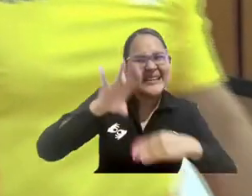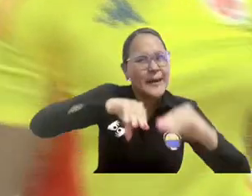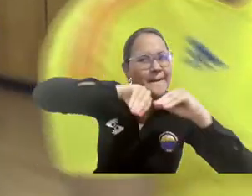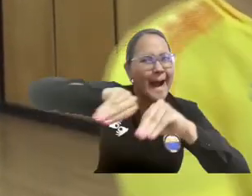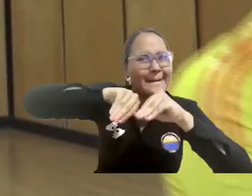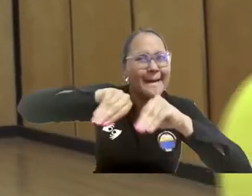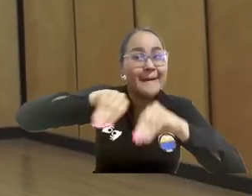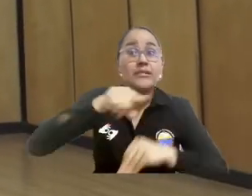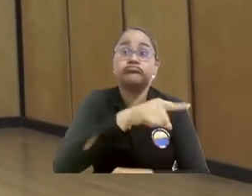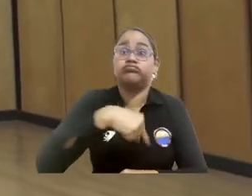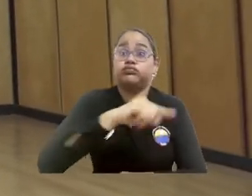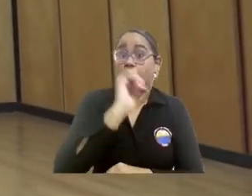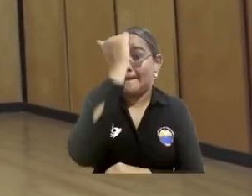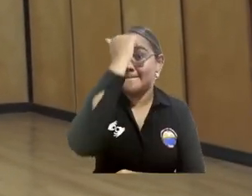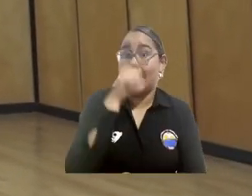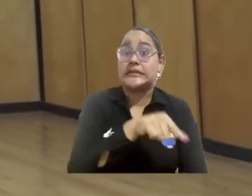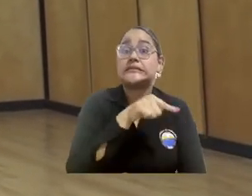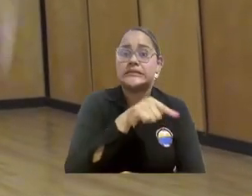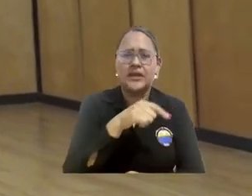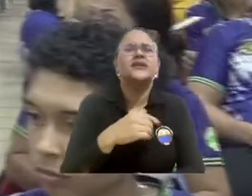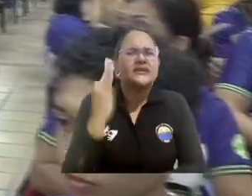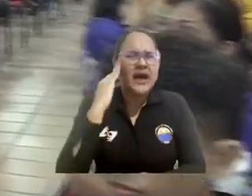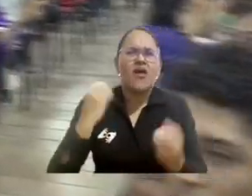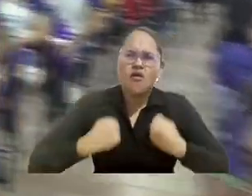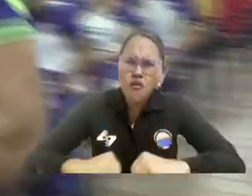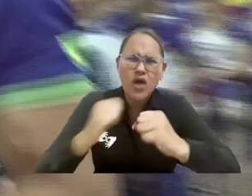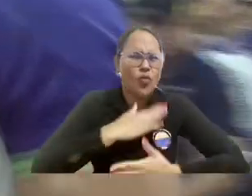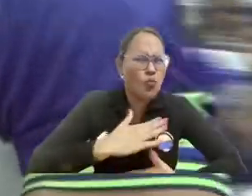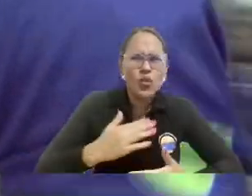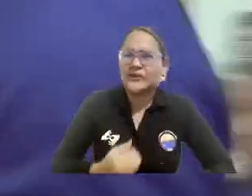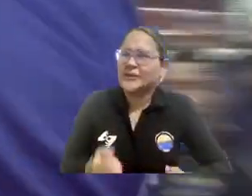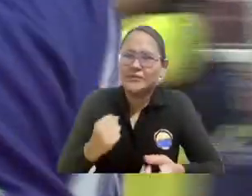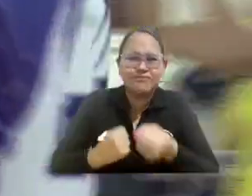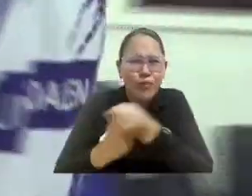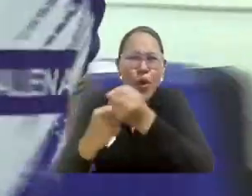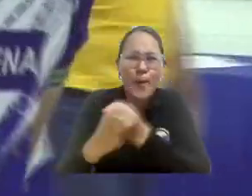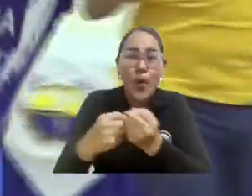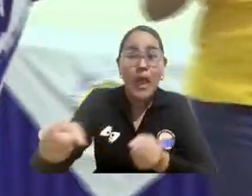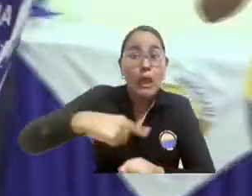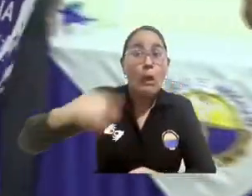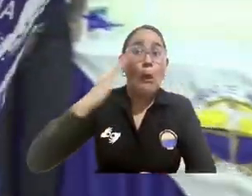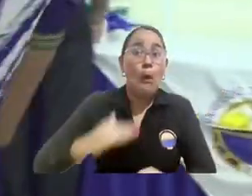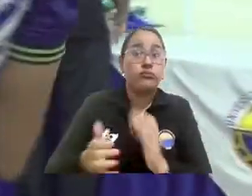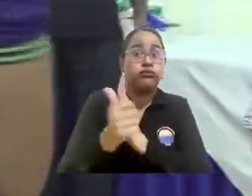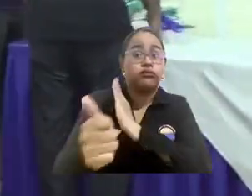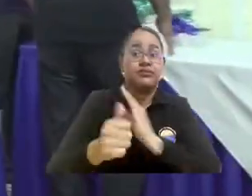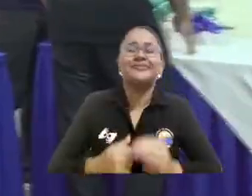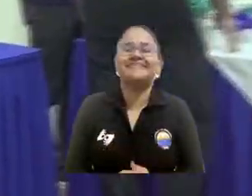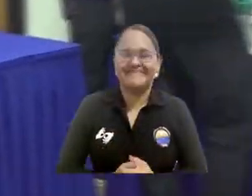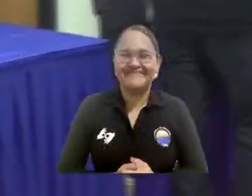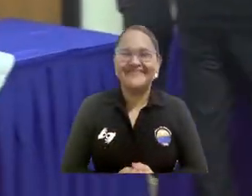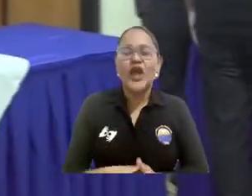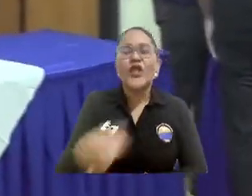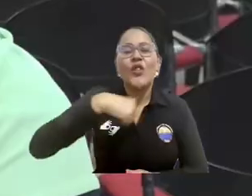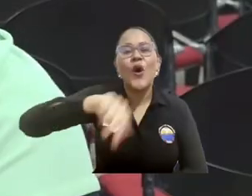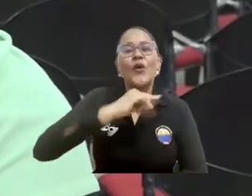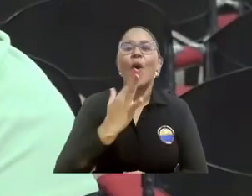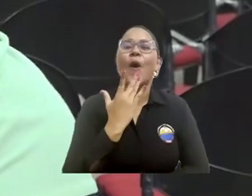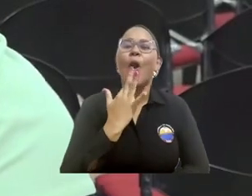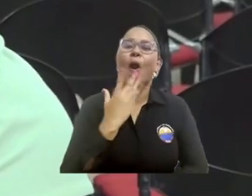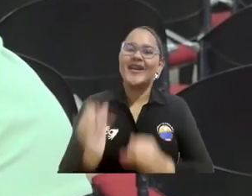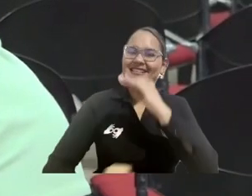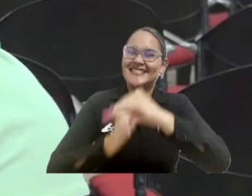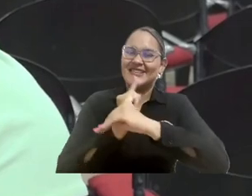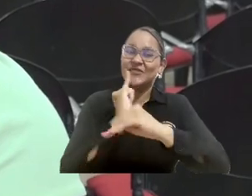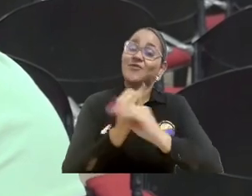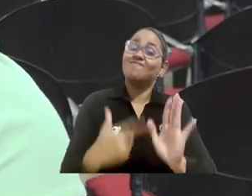clave en el desarrollo de los deportistas de la alma mater, valorando su entrega y dedicación en la formación de jóvenes talento. Llevar los